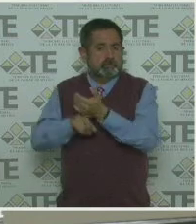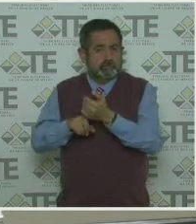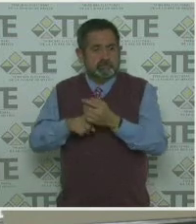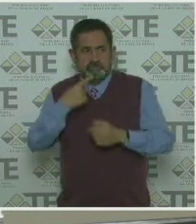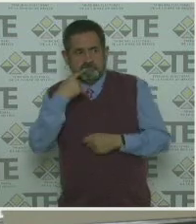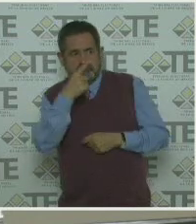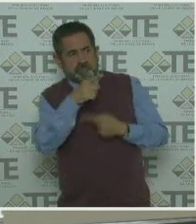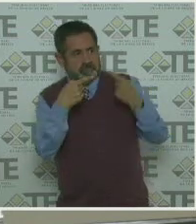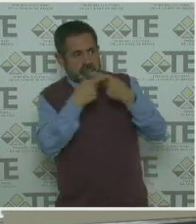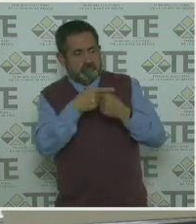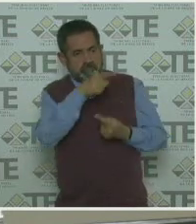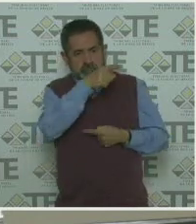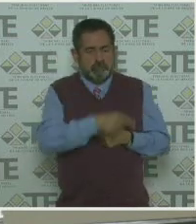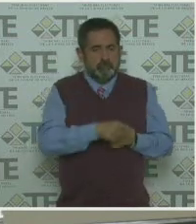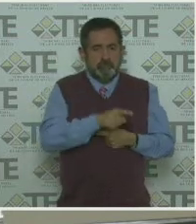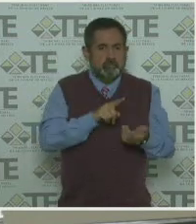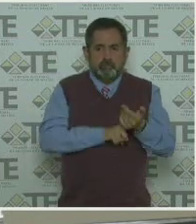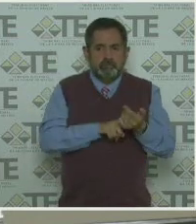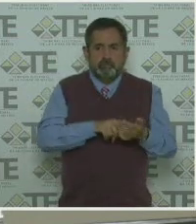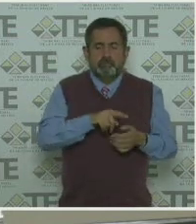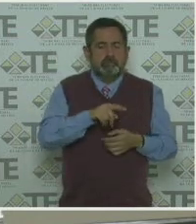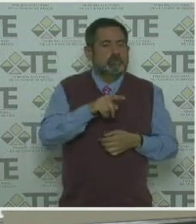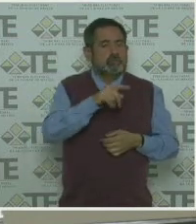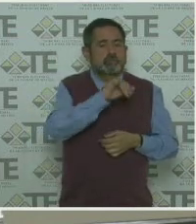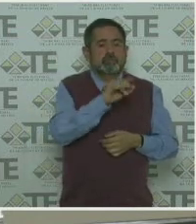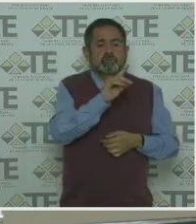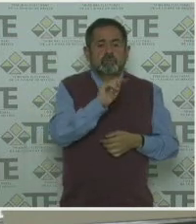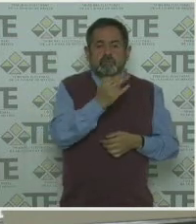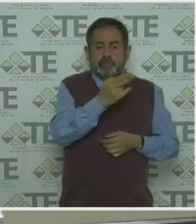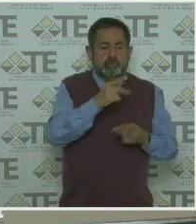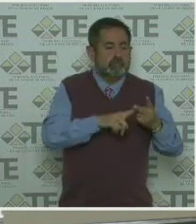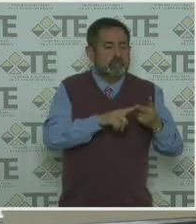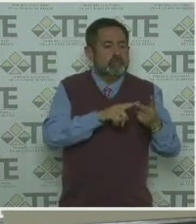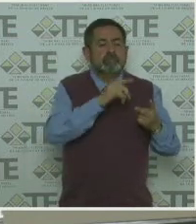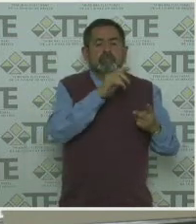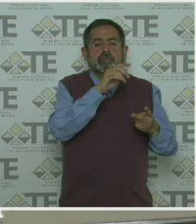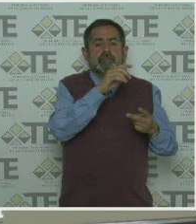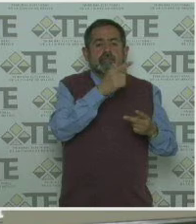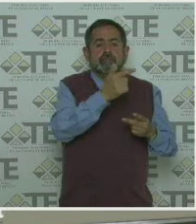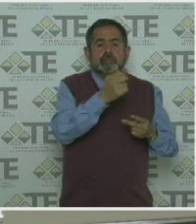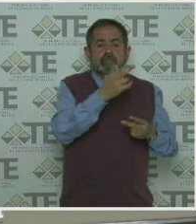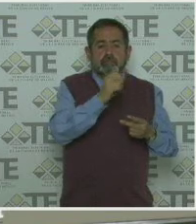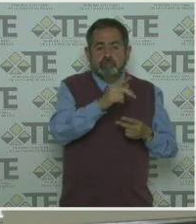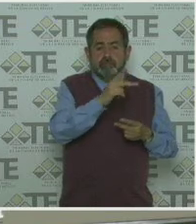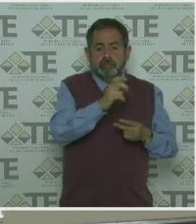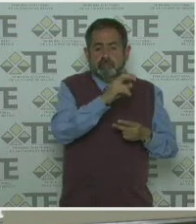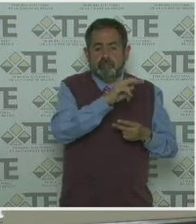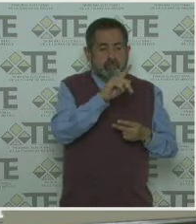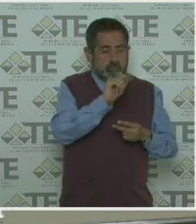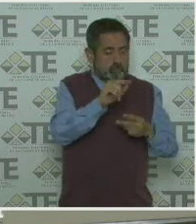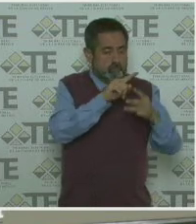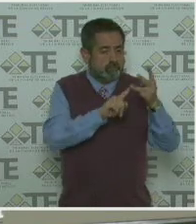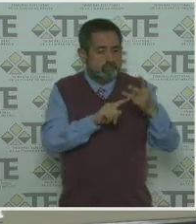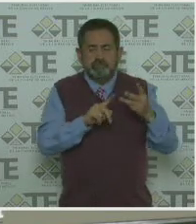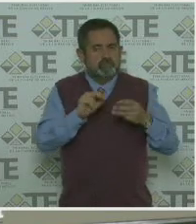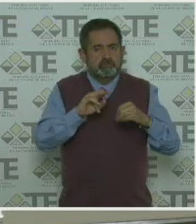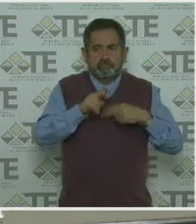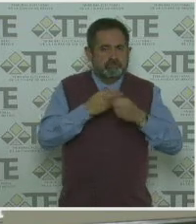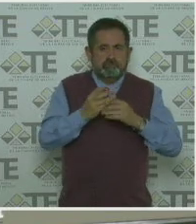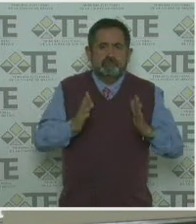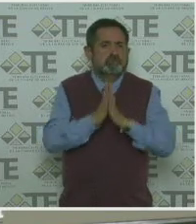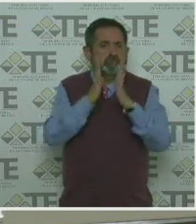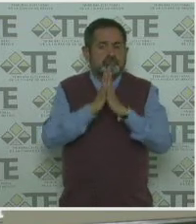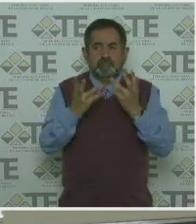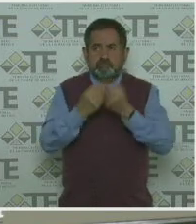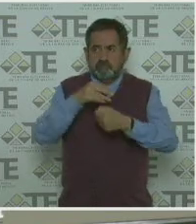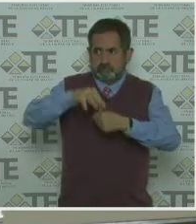controvierten el registro de Leticia Badajoz Martínez, de Judith Teresa Planas Cuellar y de Gabriel Pedrosa Orozco para participar en el